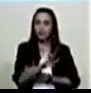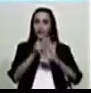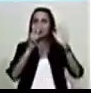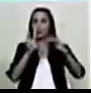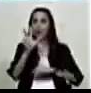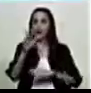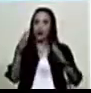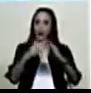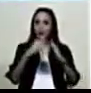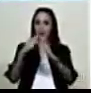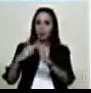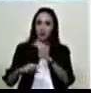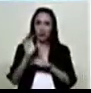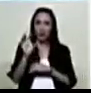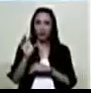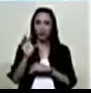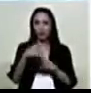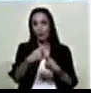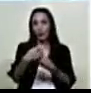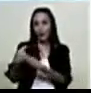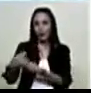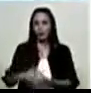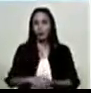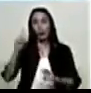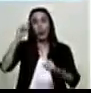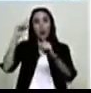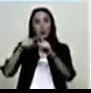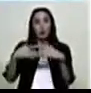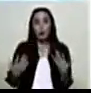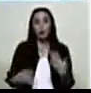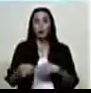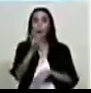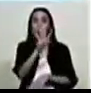778.373 hogares. La meta, 4 millones de hogares.